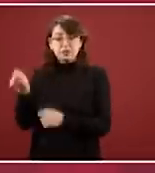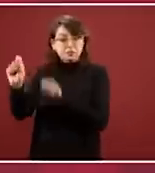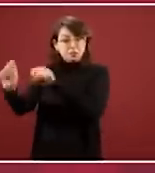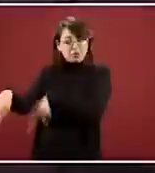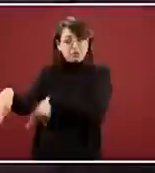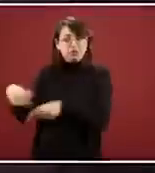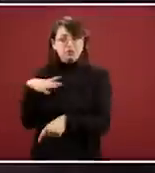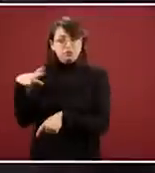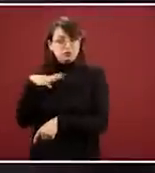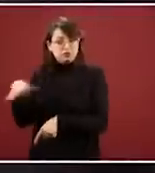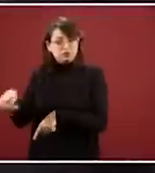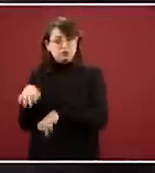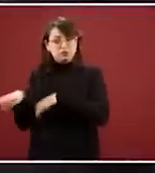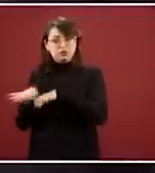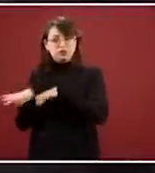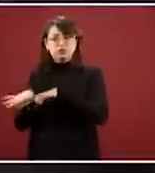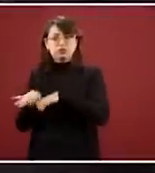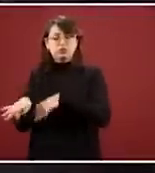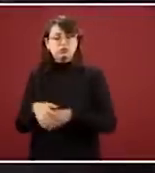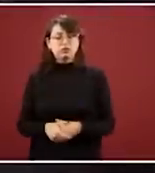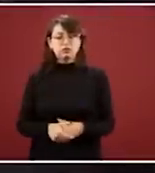¿Y qué están haciendo?